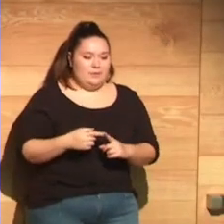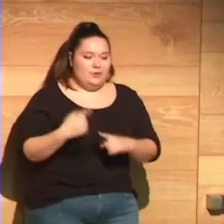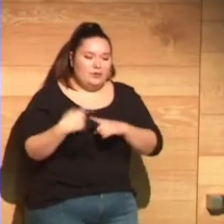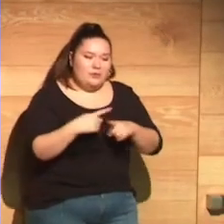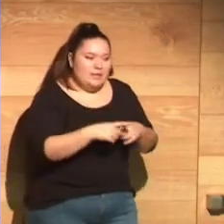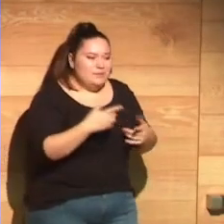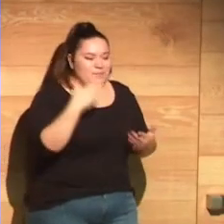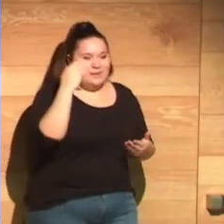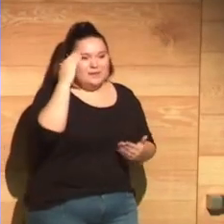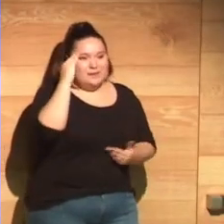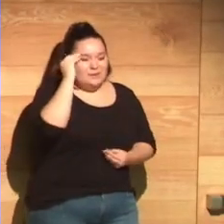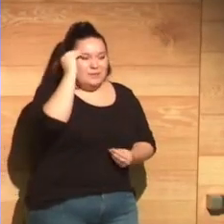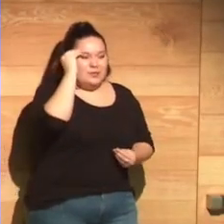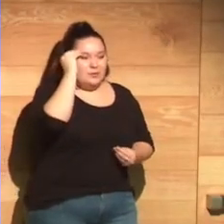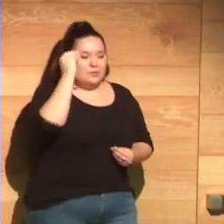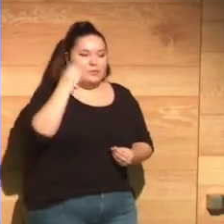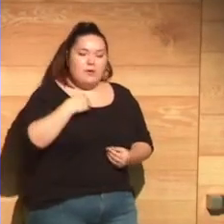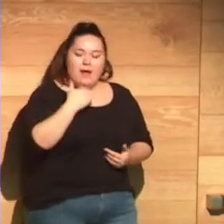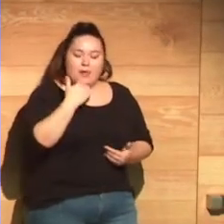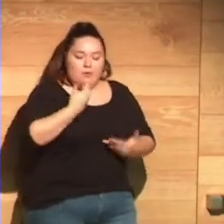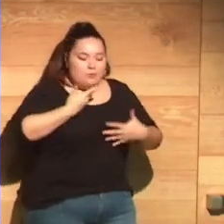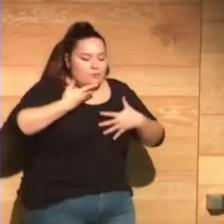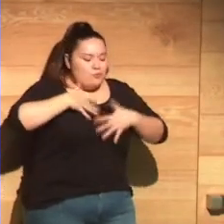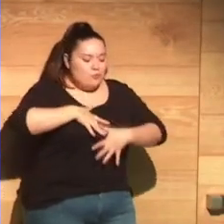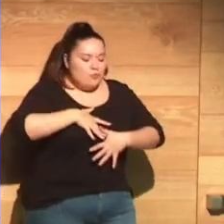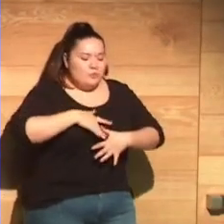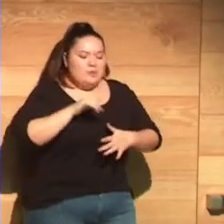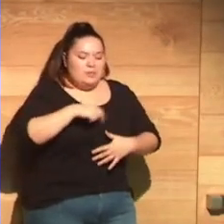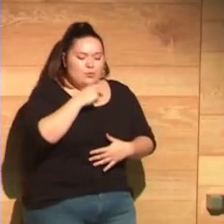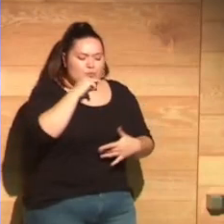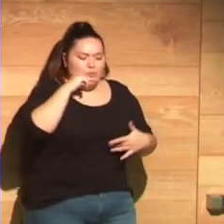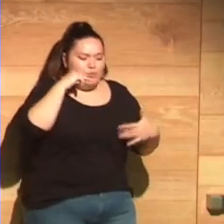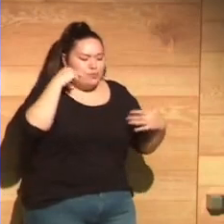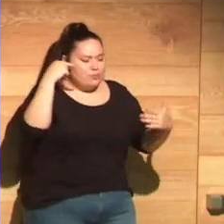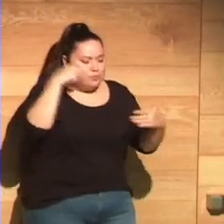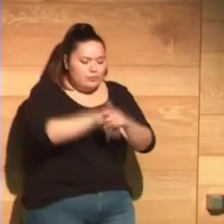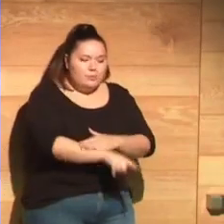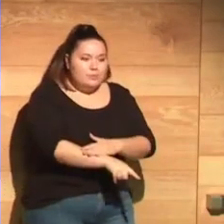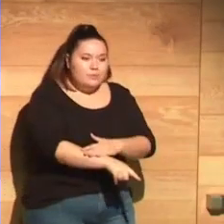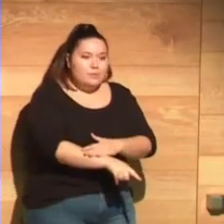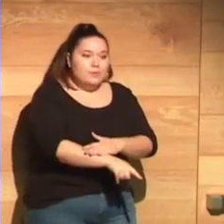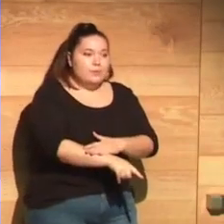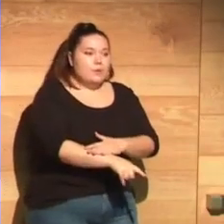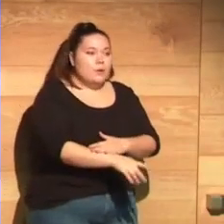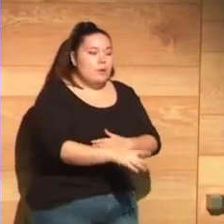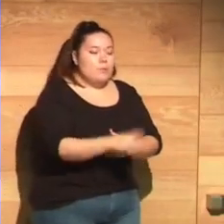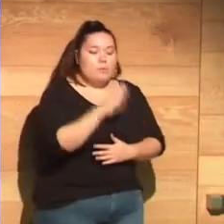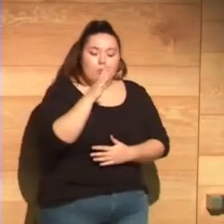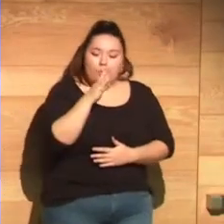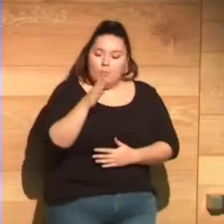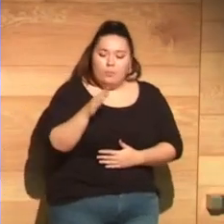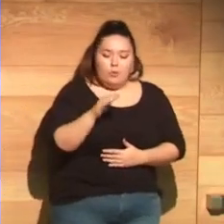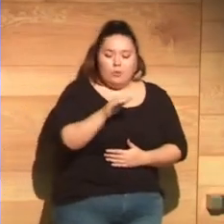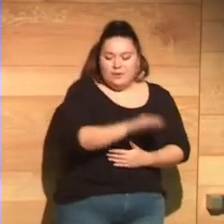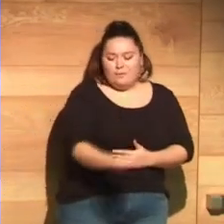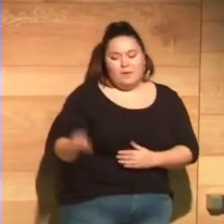o de autoexigencia, había como muchas cosas que de alguna manera a mí me ha llegado muy dentro, y además que me